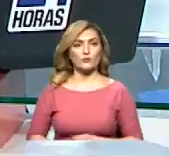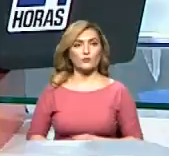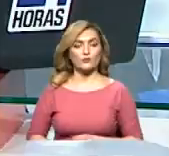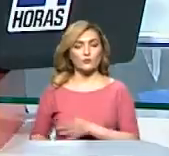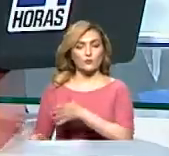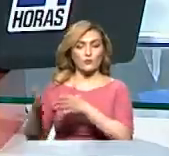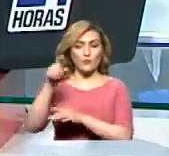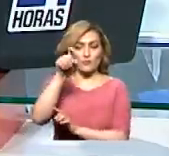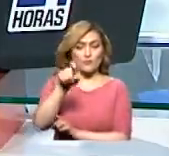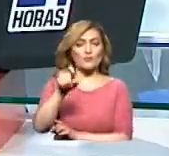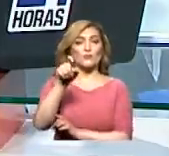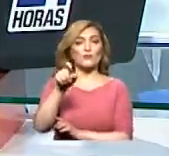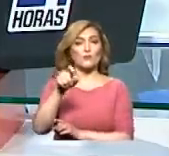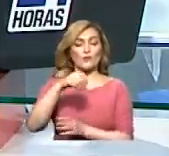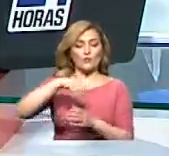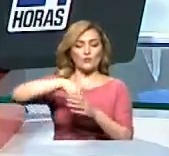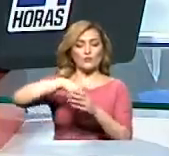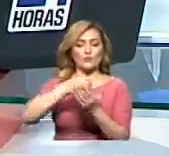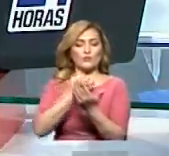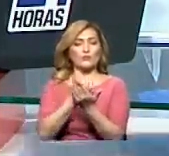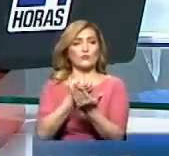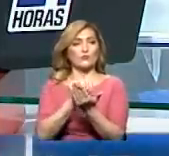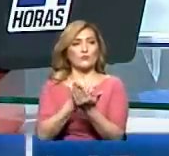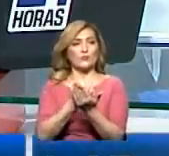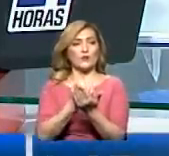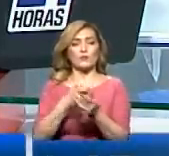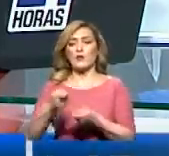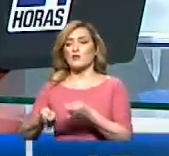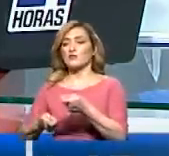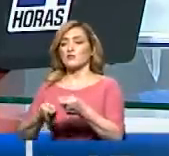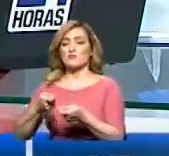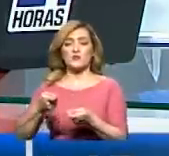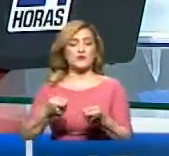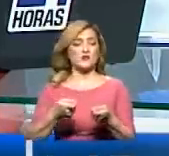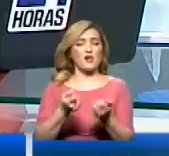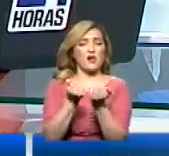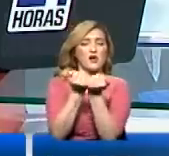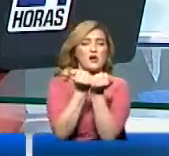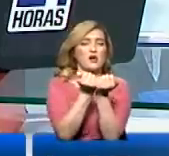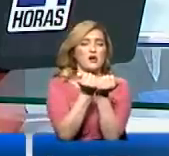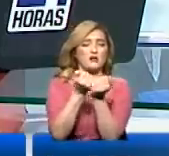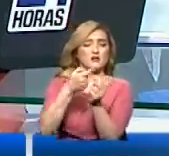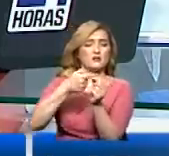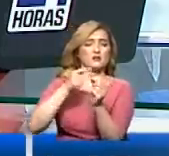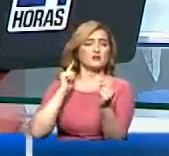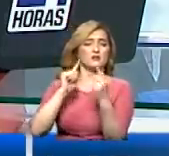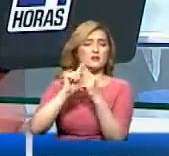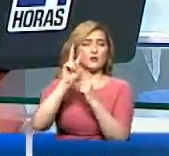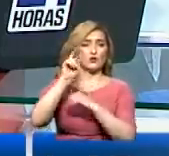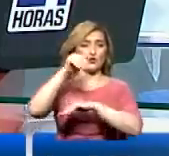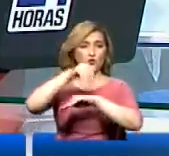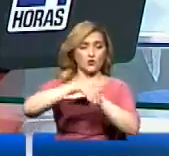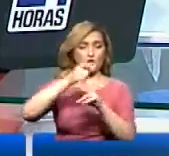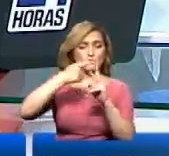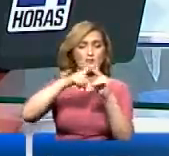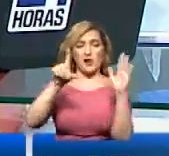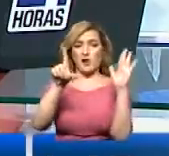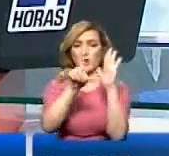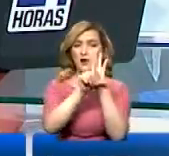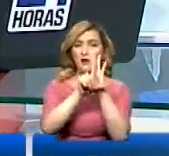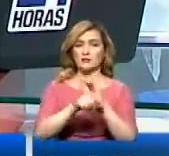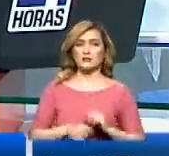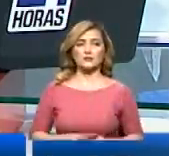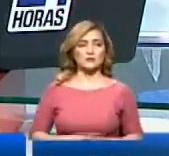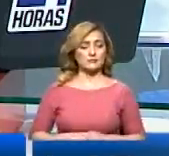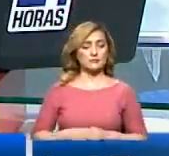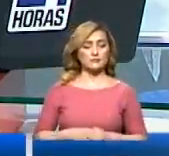La necesidad de generar recursos económicos hace que las ventas ambulantes copen las calles de Quito hasta las 2 de la tarde cuando inicia el toque de queda. A